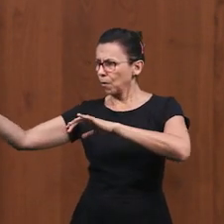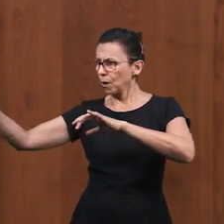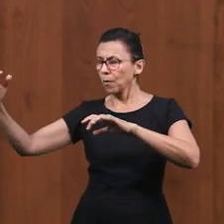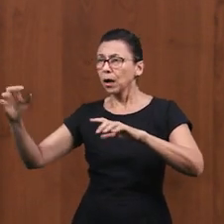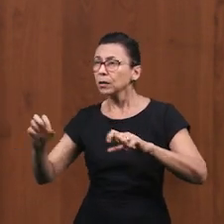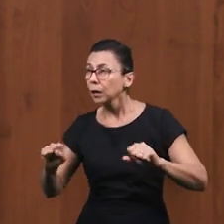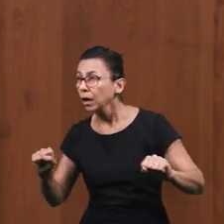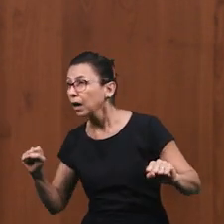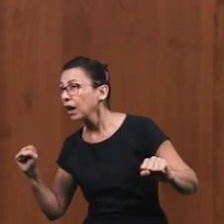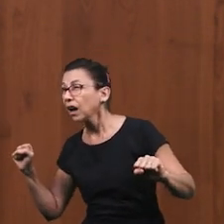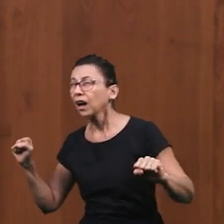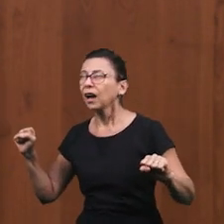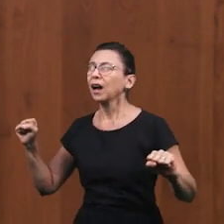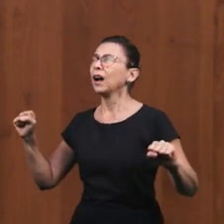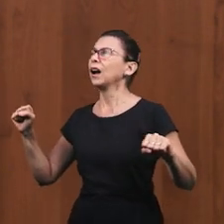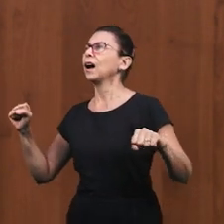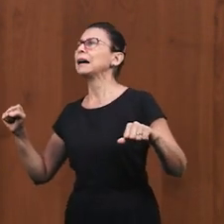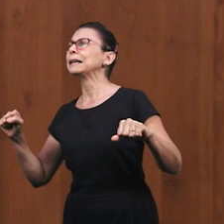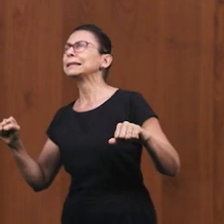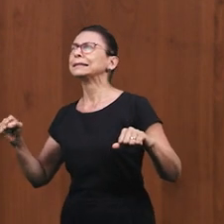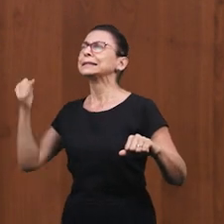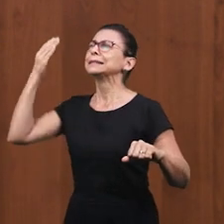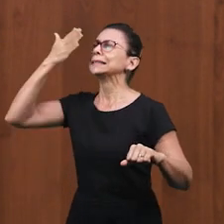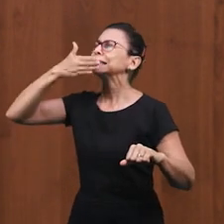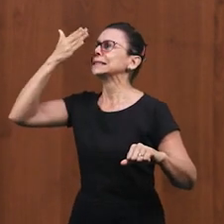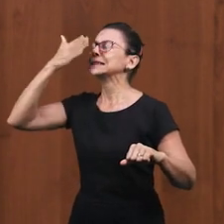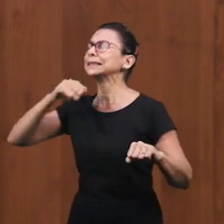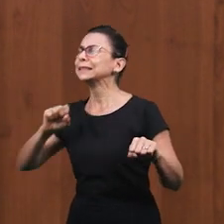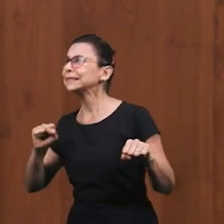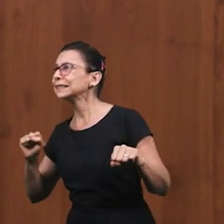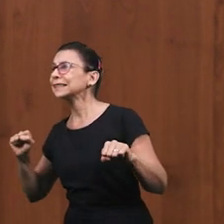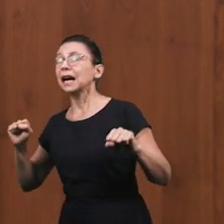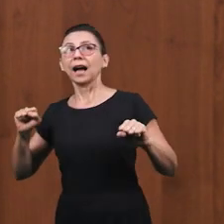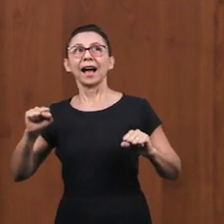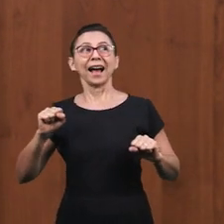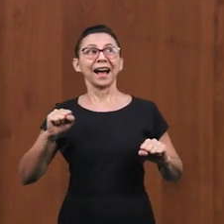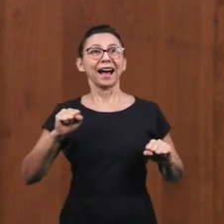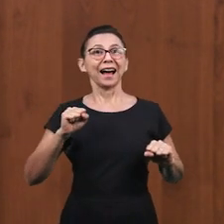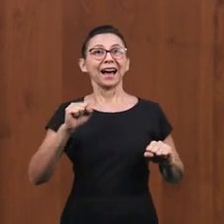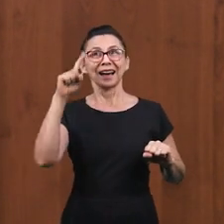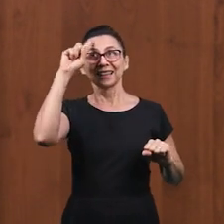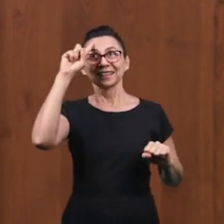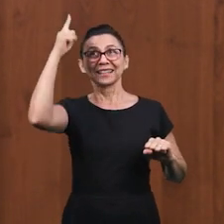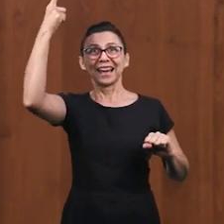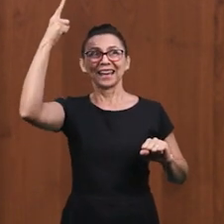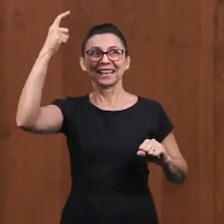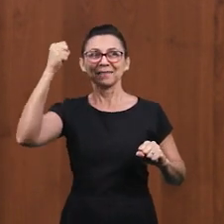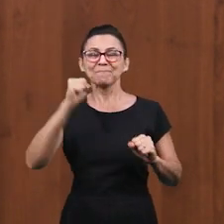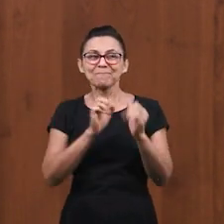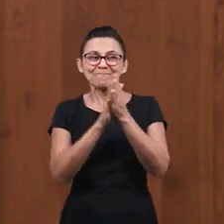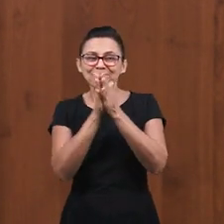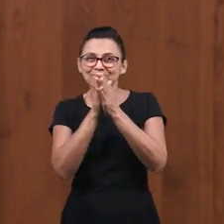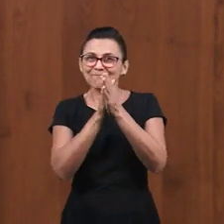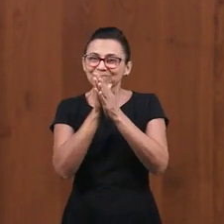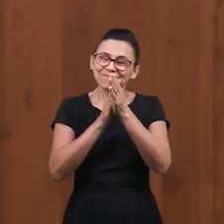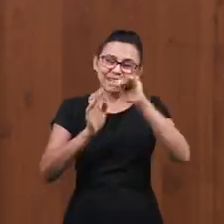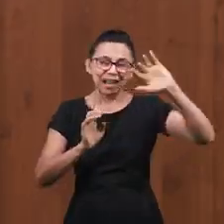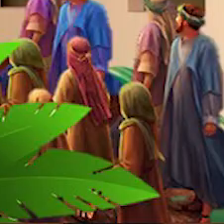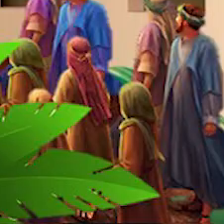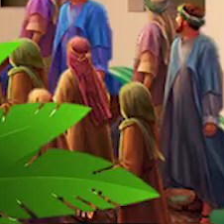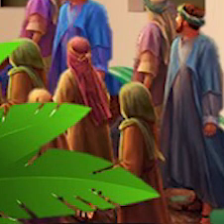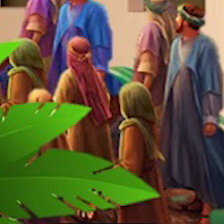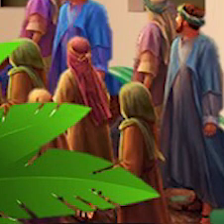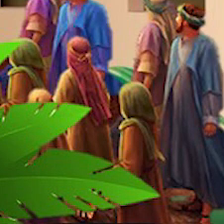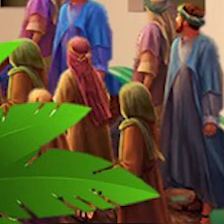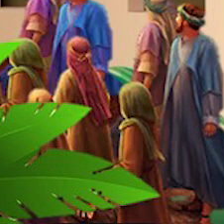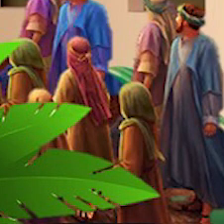la cantidad de personas que estaban alrededor de Jesús. Zaqueo entonces tuvo una idea. Él corrió y se subió